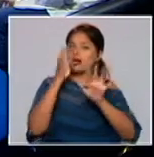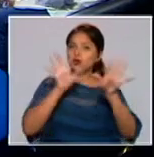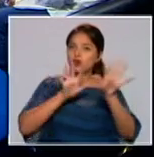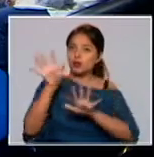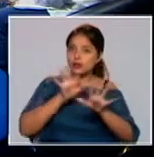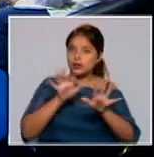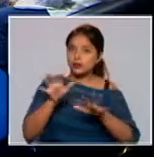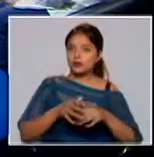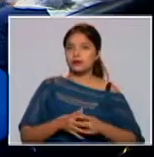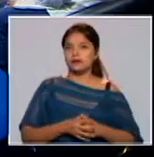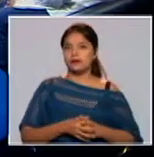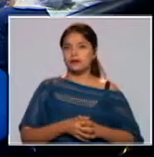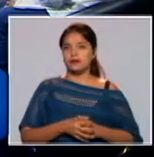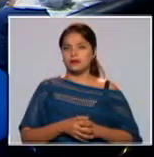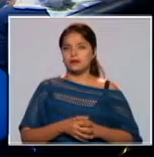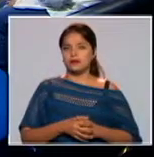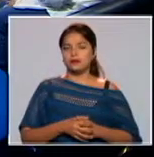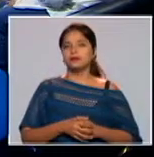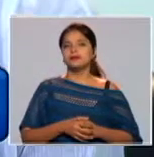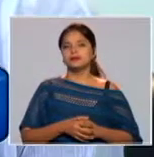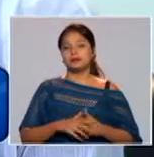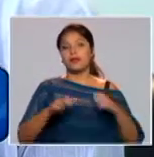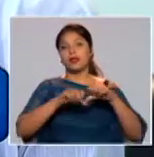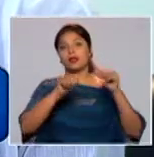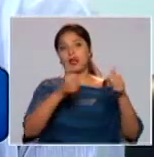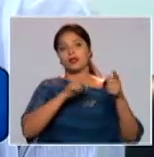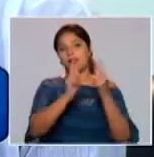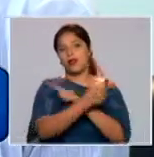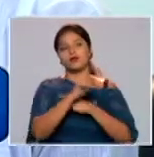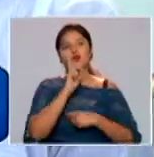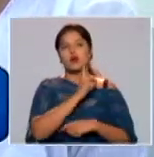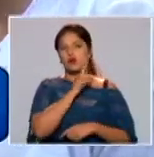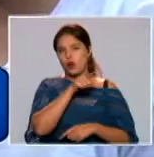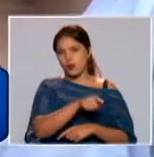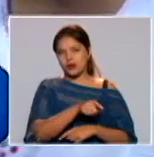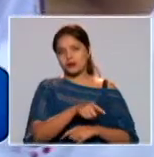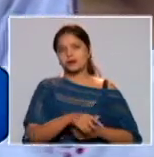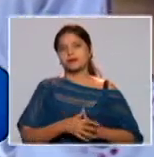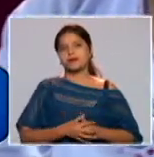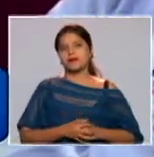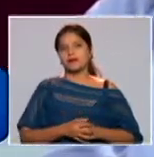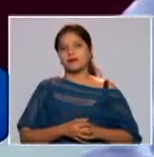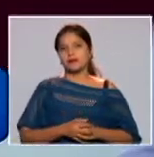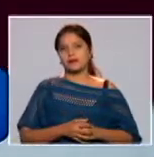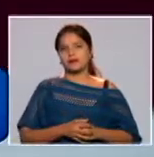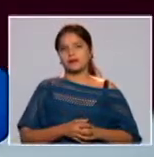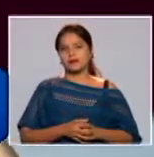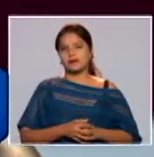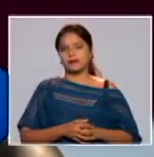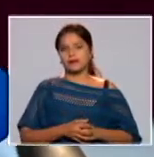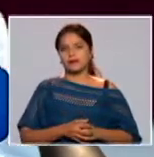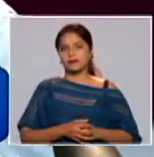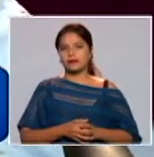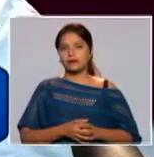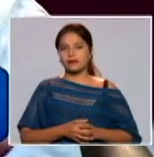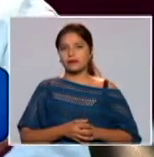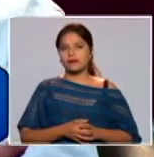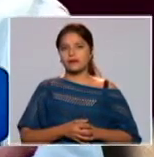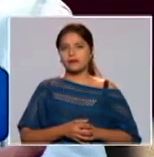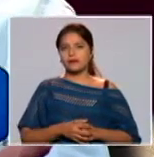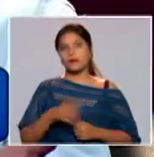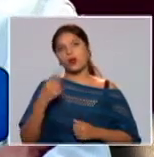ahora pasa a ser el idartes el idartes cambió de cambió por lo menos el nombre Eh tenemos el